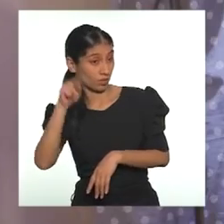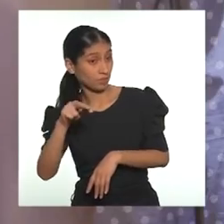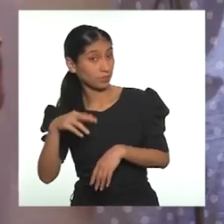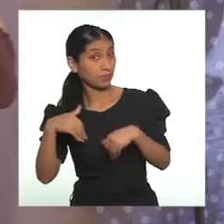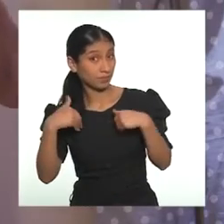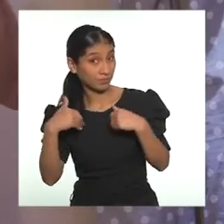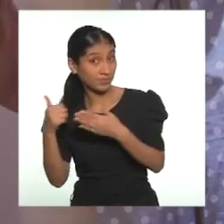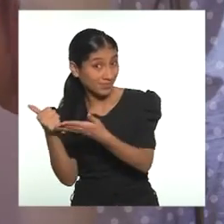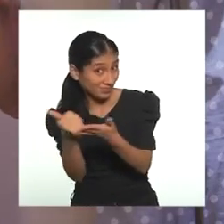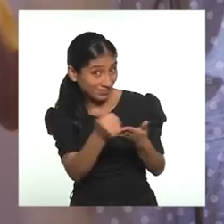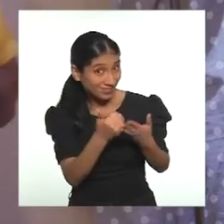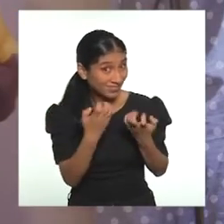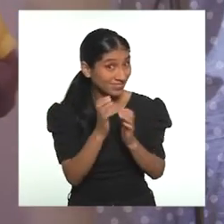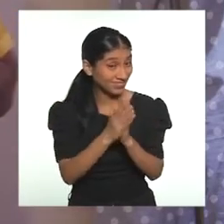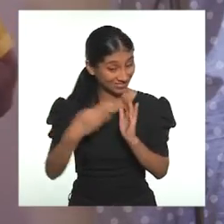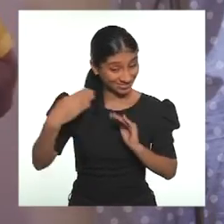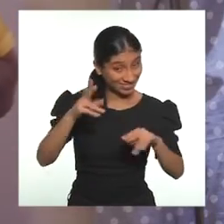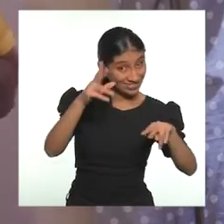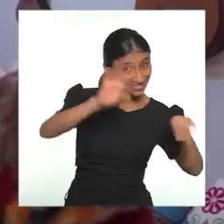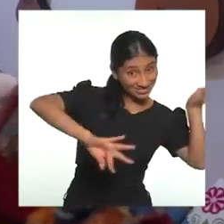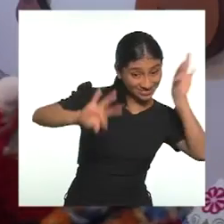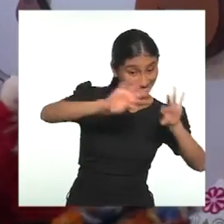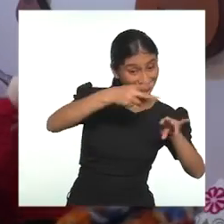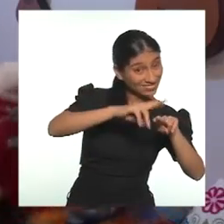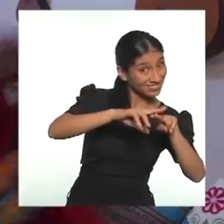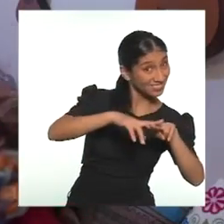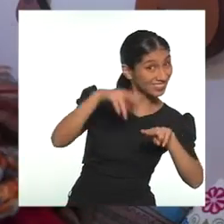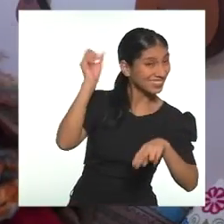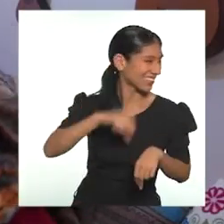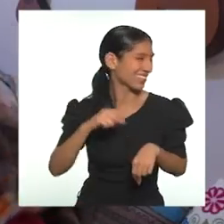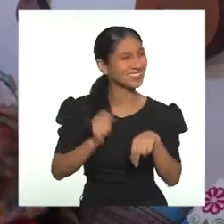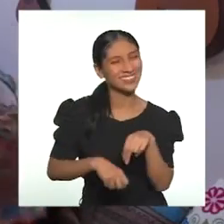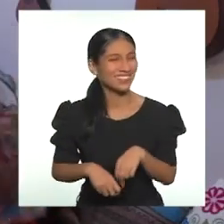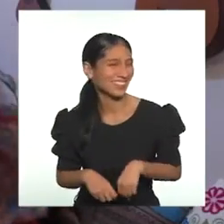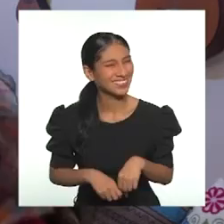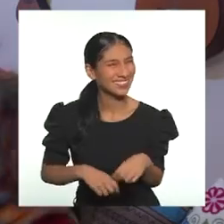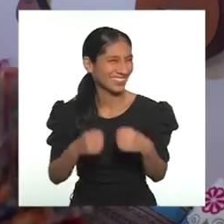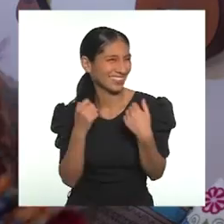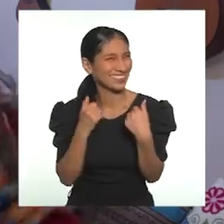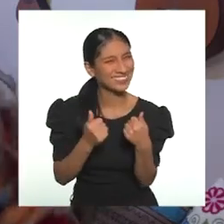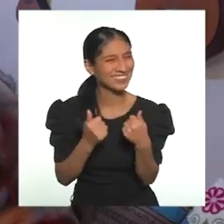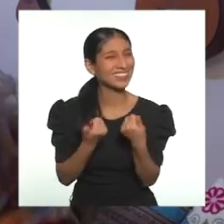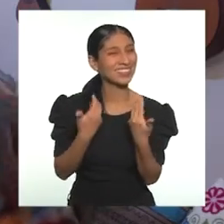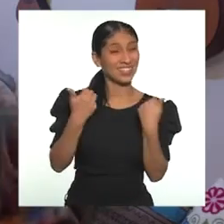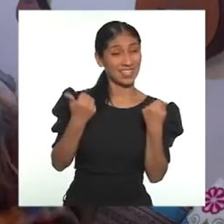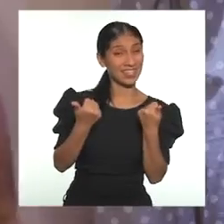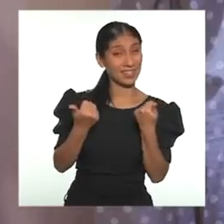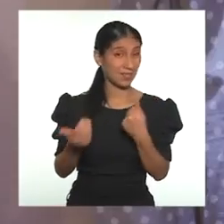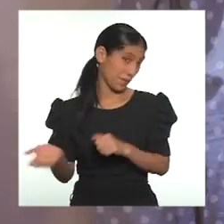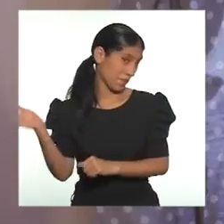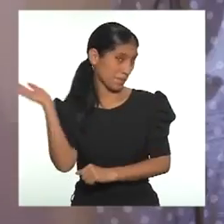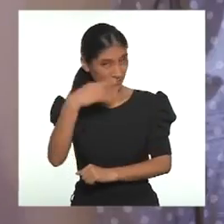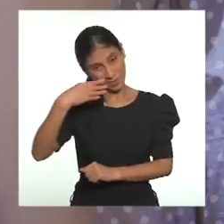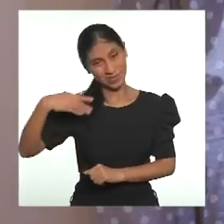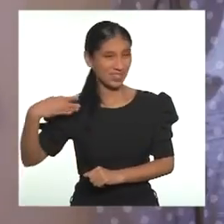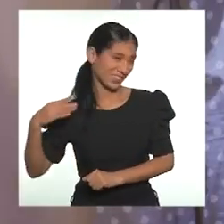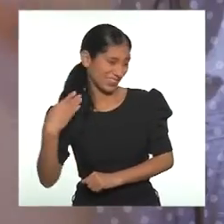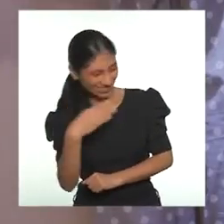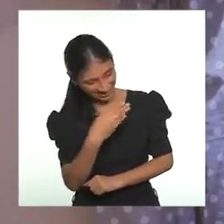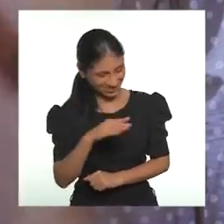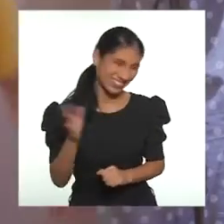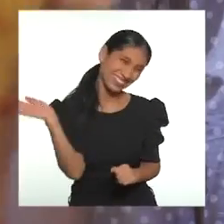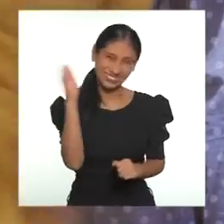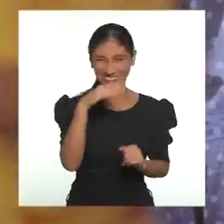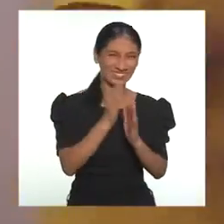a ponerle sal encima al pescado? ¡Ah, sí! ¡Muy bien! Entonces, ¡vamos a la